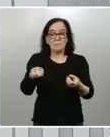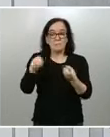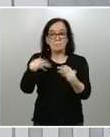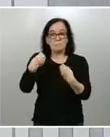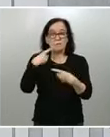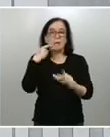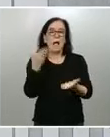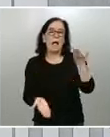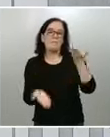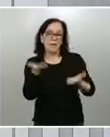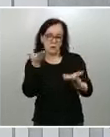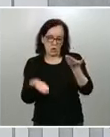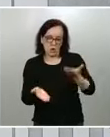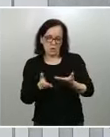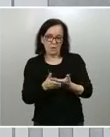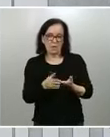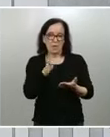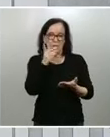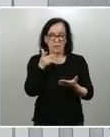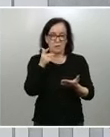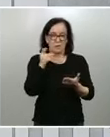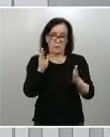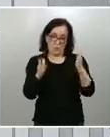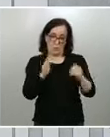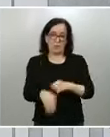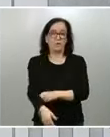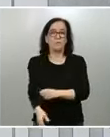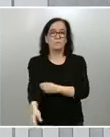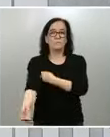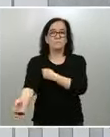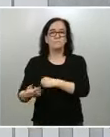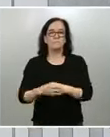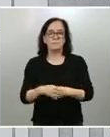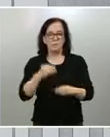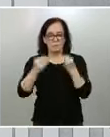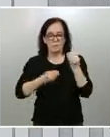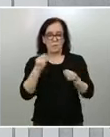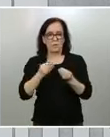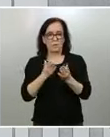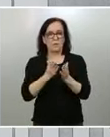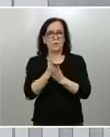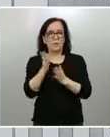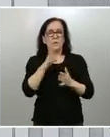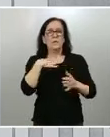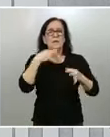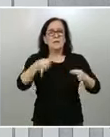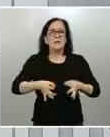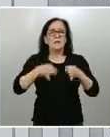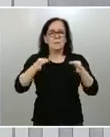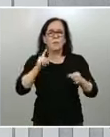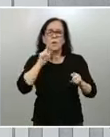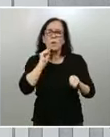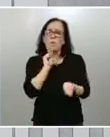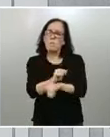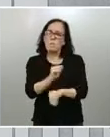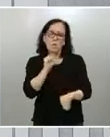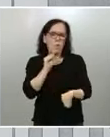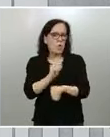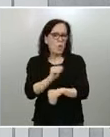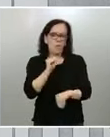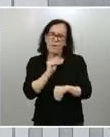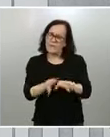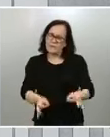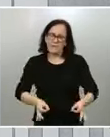su en su momento vamos a actuar en cualquier caso siempre con mucha prudencia en la fase de escalado